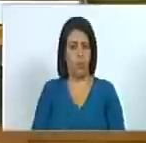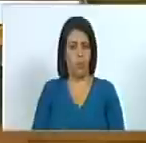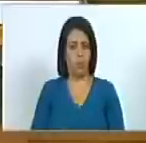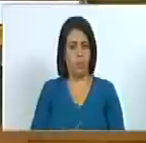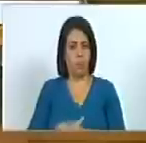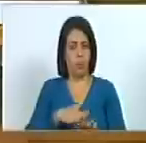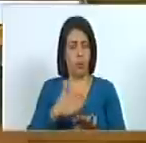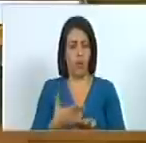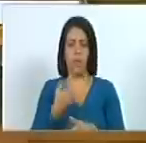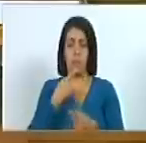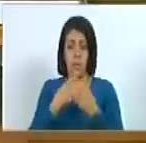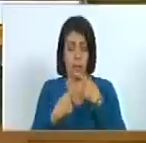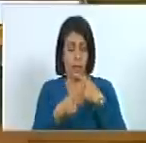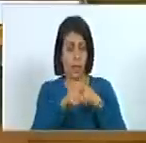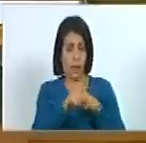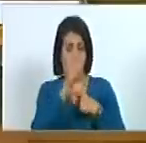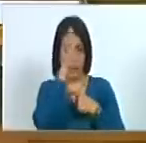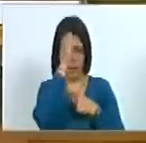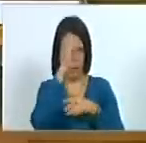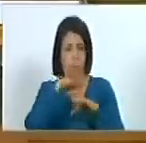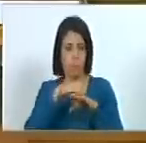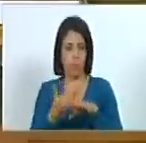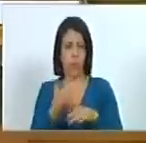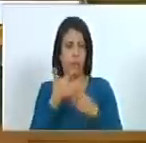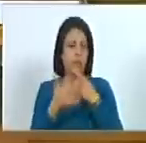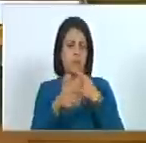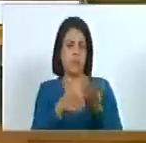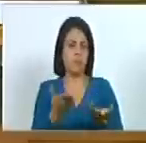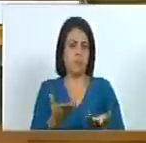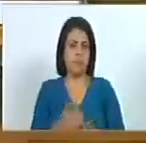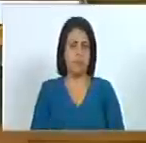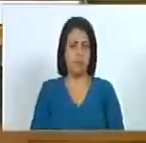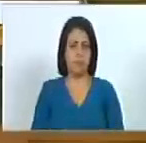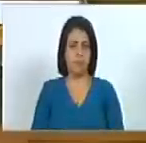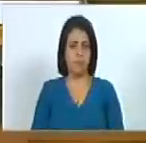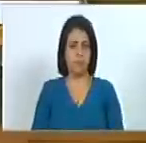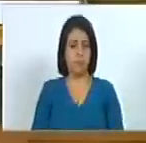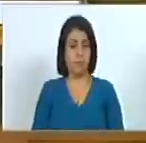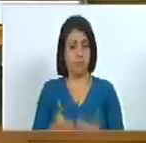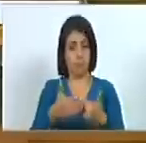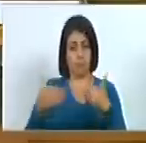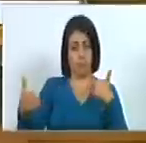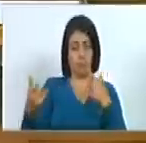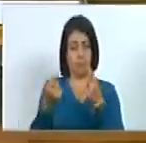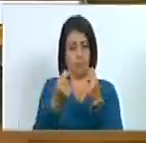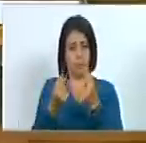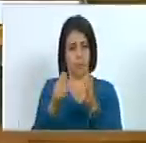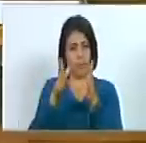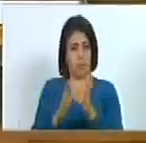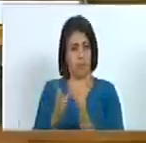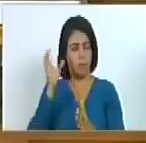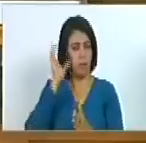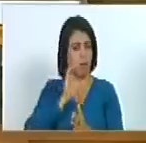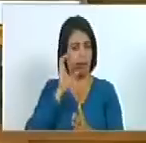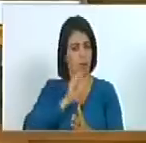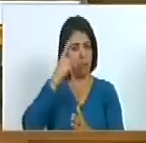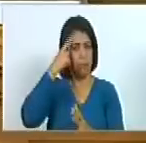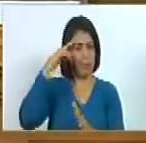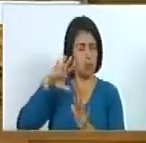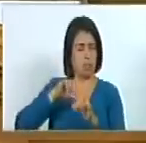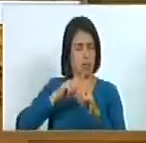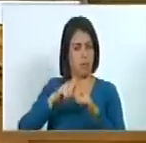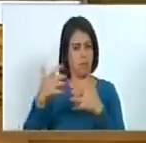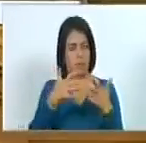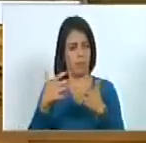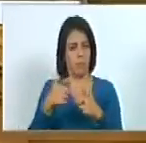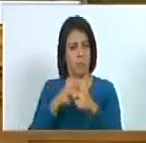¿Por qué no va y se lo dice? ¿Por qué ese eximio economista de Capriles, que se llama no sé qué cosa guerra, no